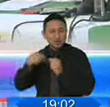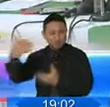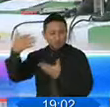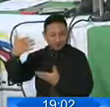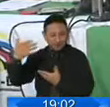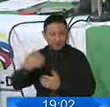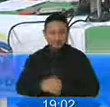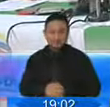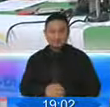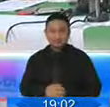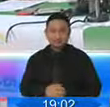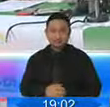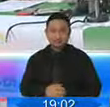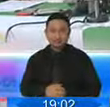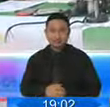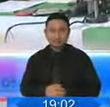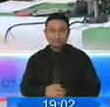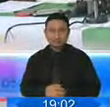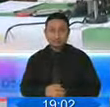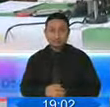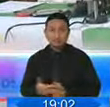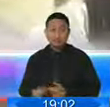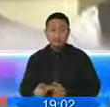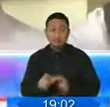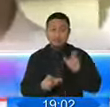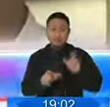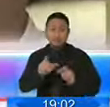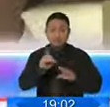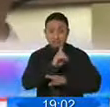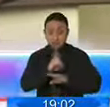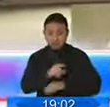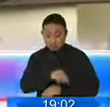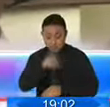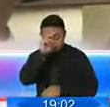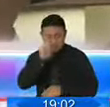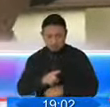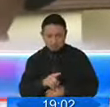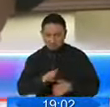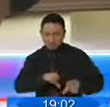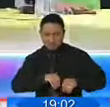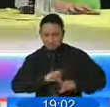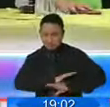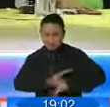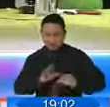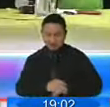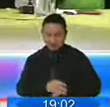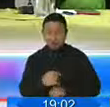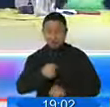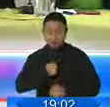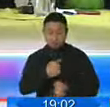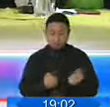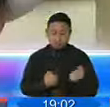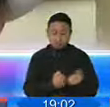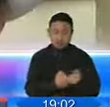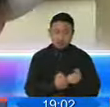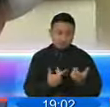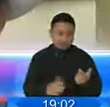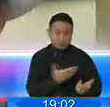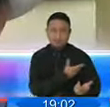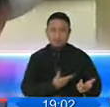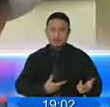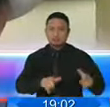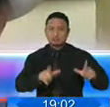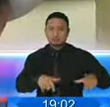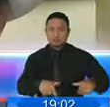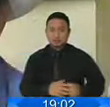tradicionales. Que no se ha tomado en cuenta el sentir de las bases, que según ellos apoyan irrestrictamente al presidente de la República. Se ha